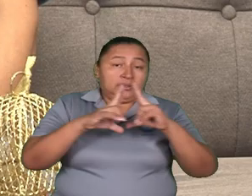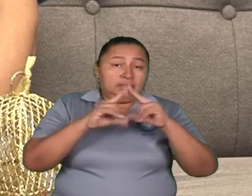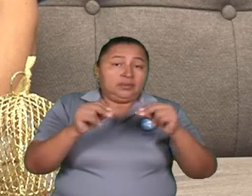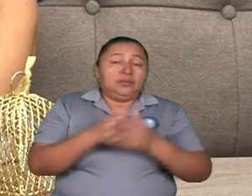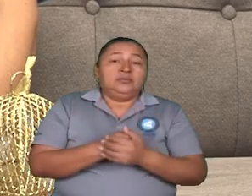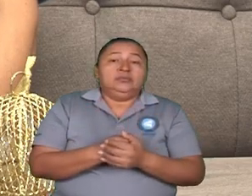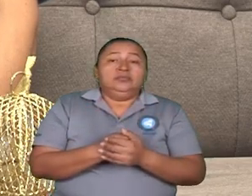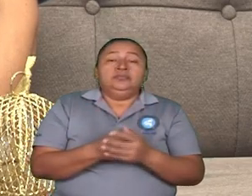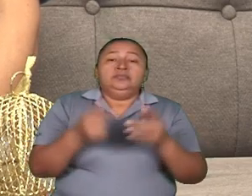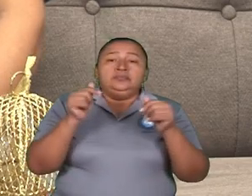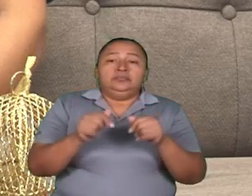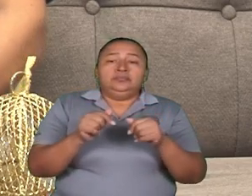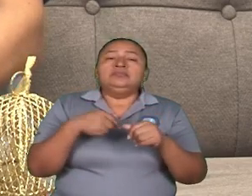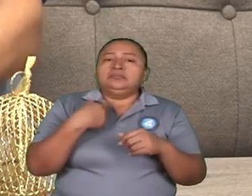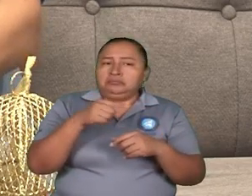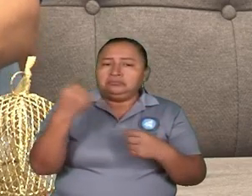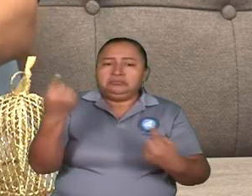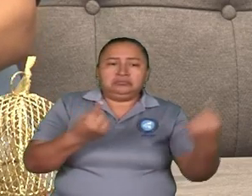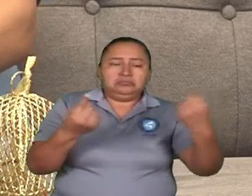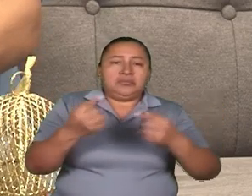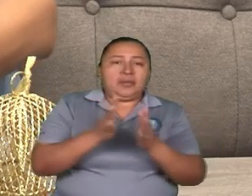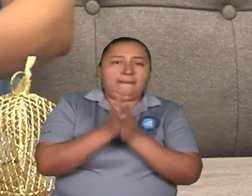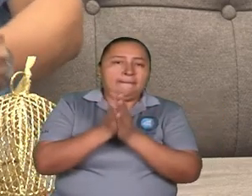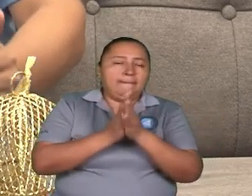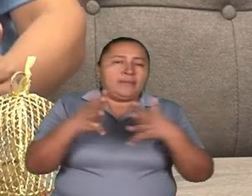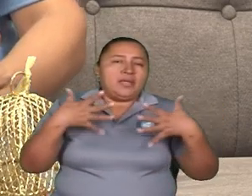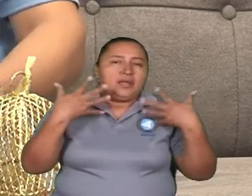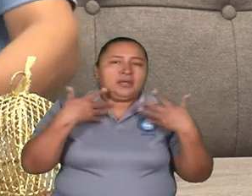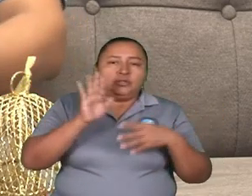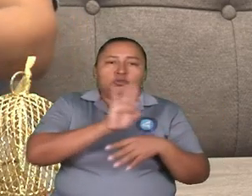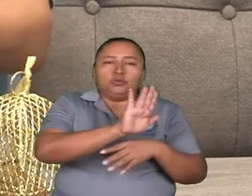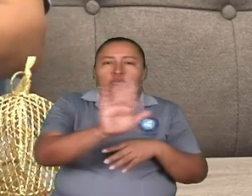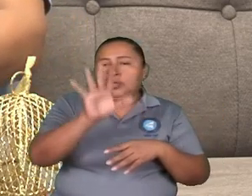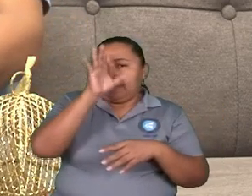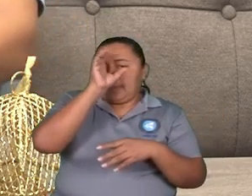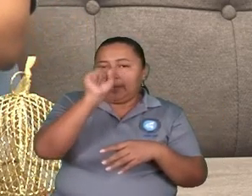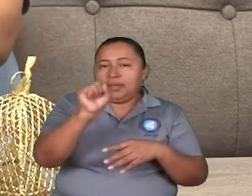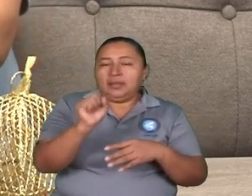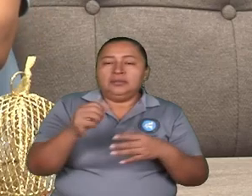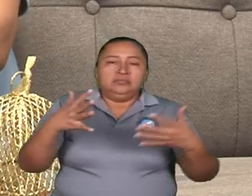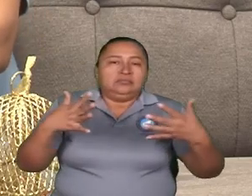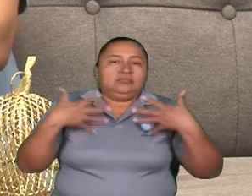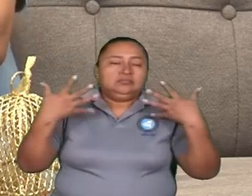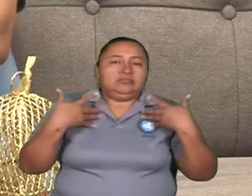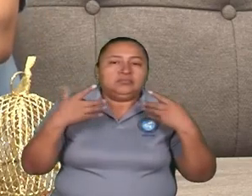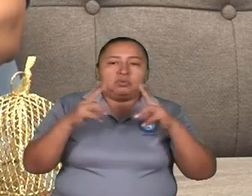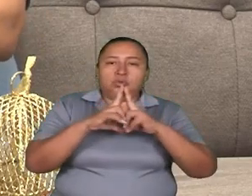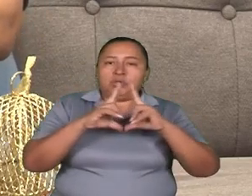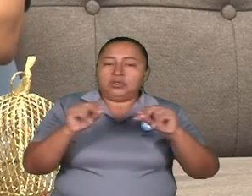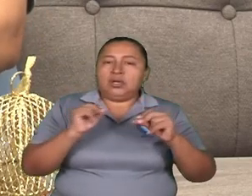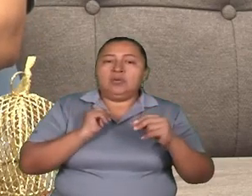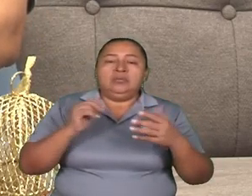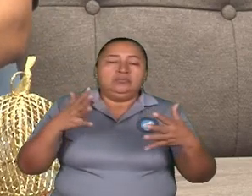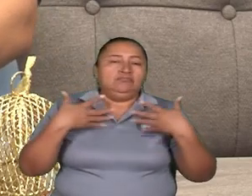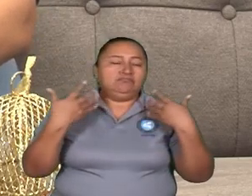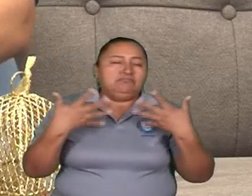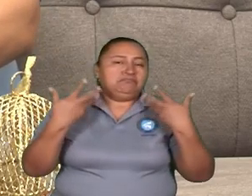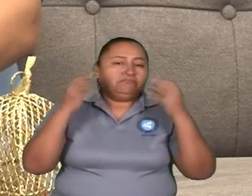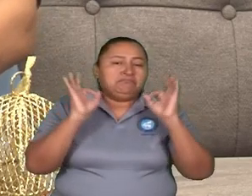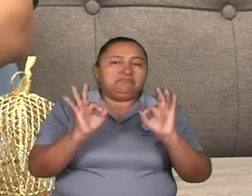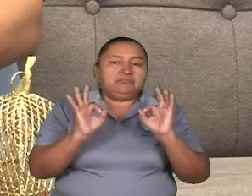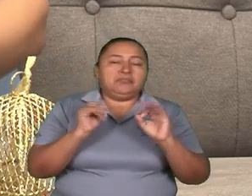andan en 1,5 millones de córdobas. Wow. 1,5 millones de córdobas. Esto también porque